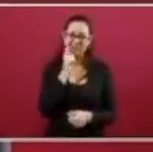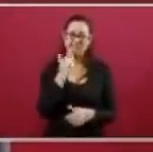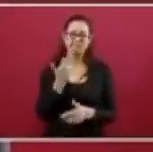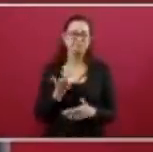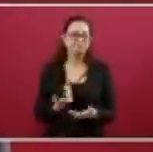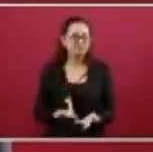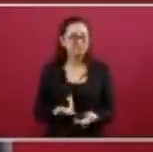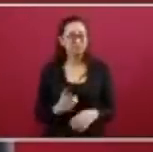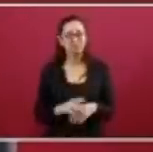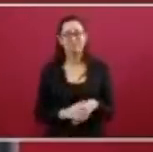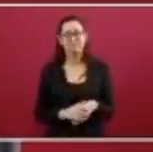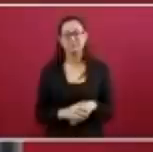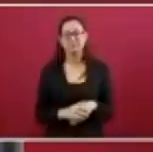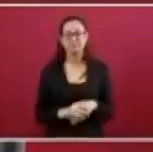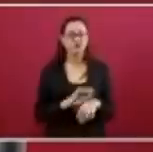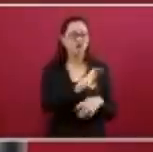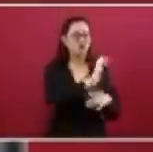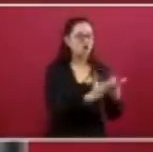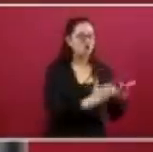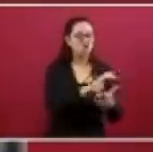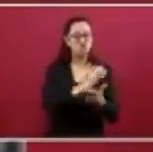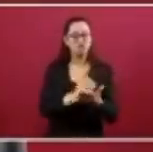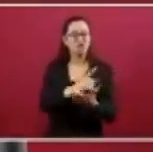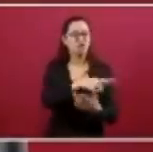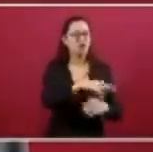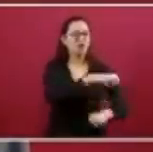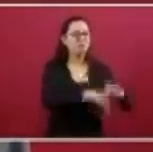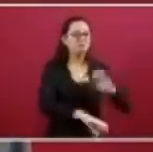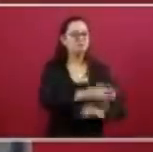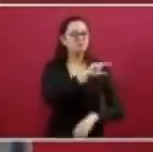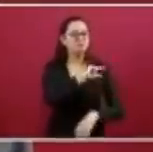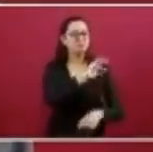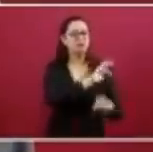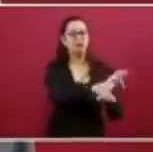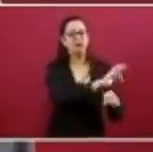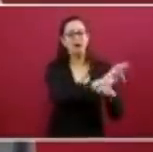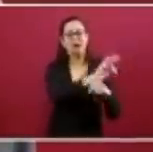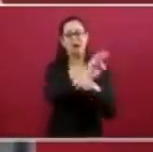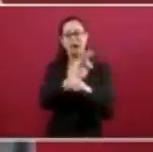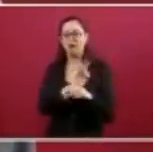contratos para favorecer a particulares.